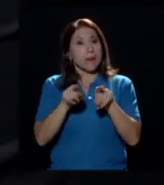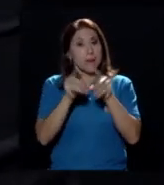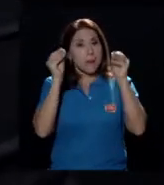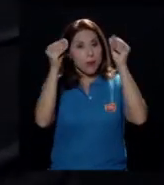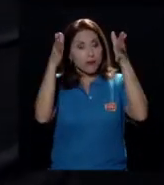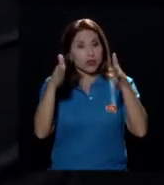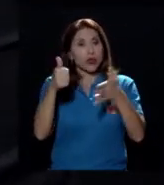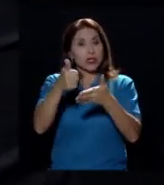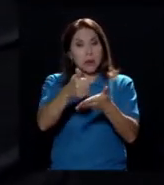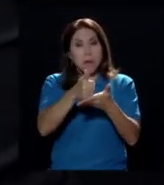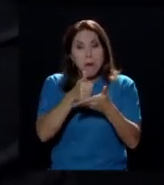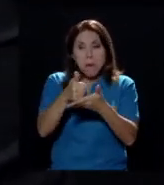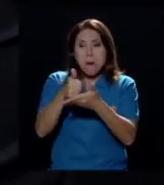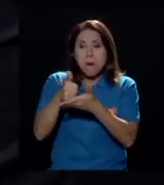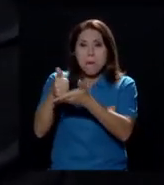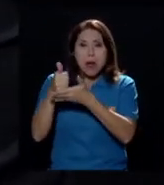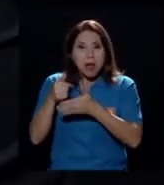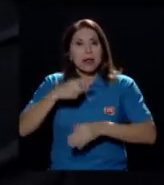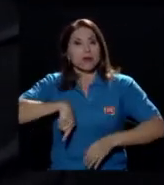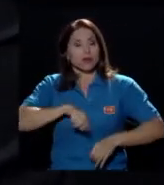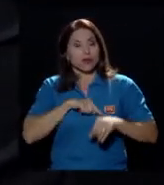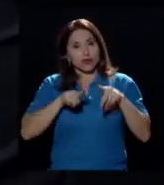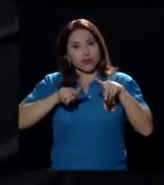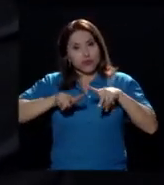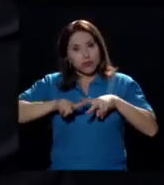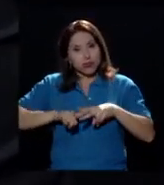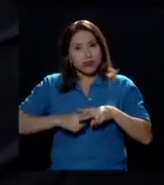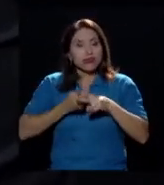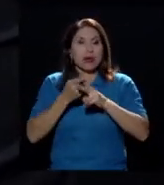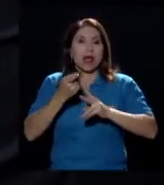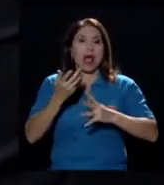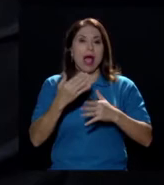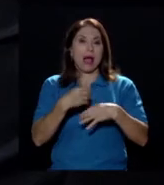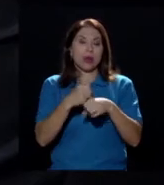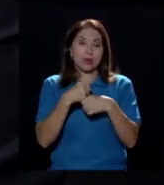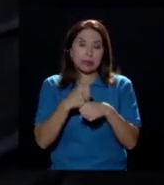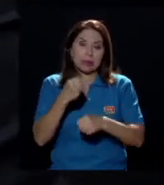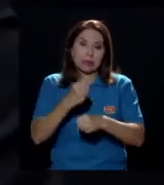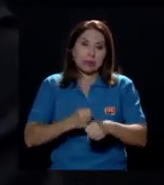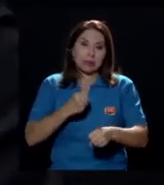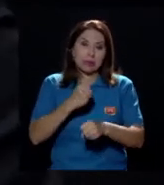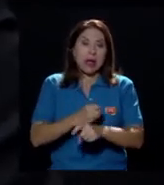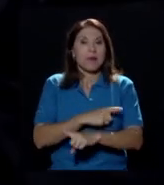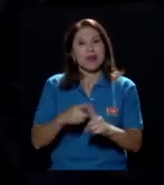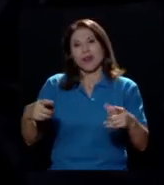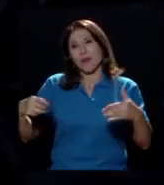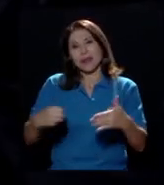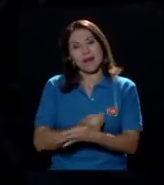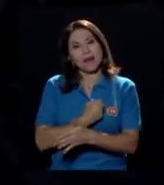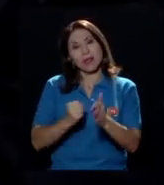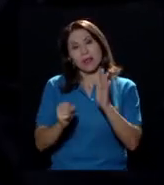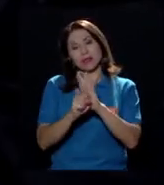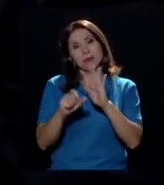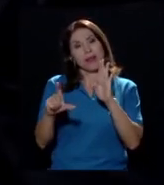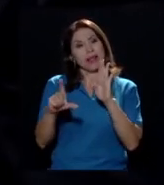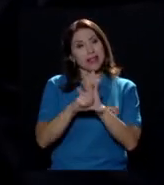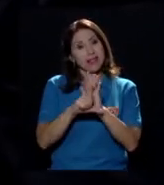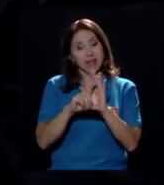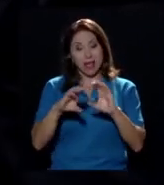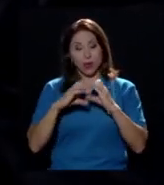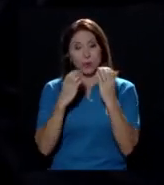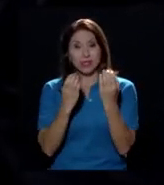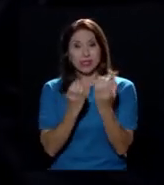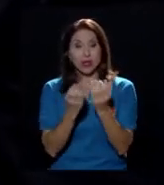construir algunos de estos instrumentos. Lamentablemente, quiero decirlo, hubo muy poco interés en la Asamblea Legislativa, en la Comisión de